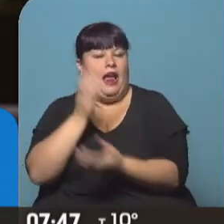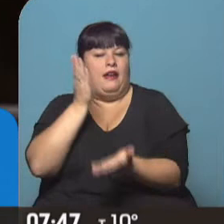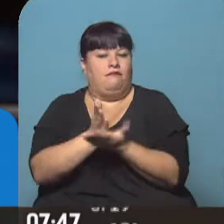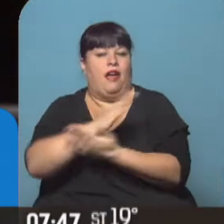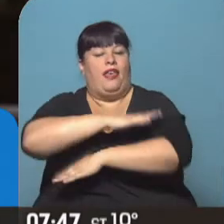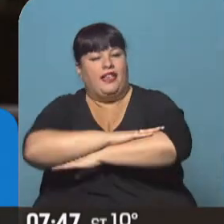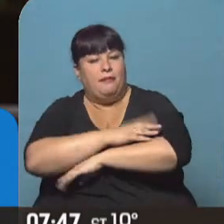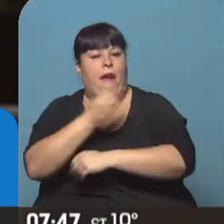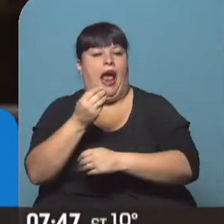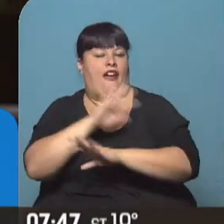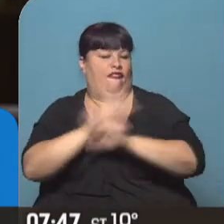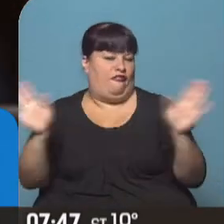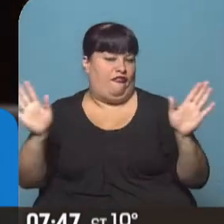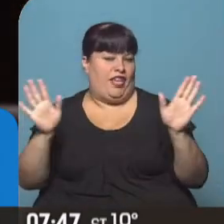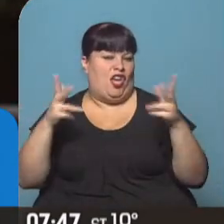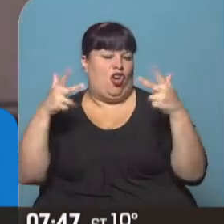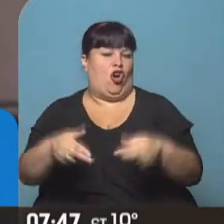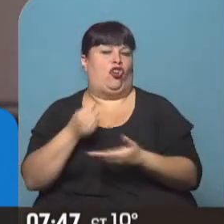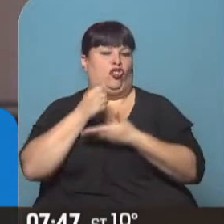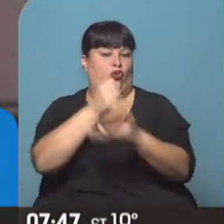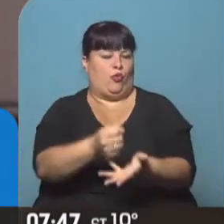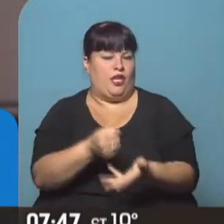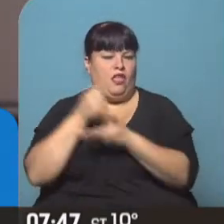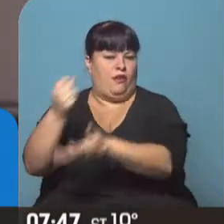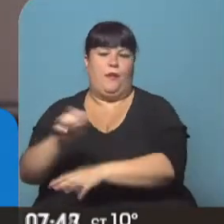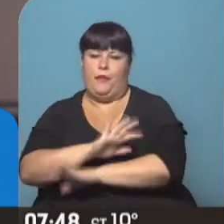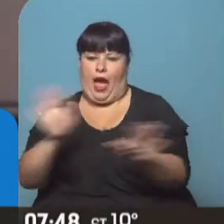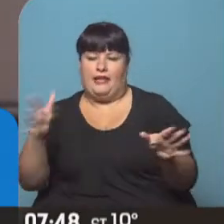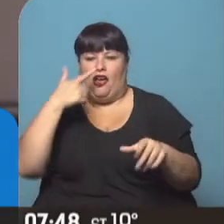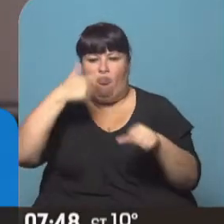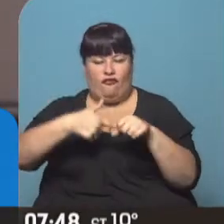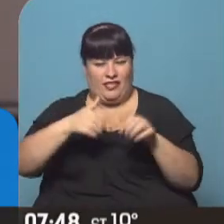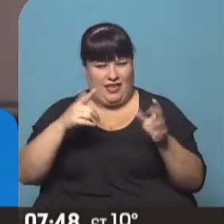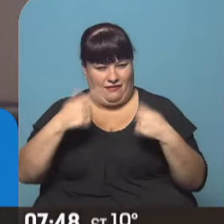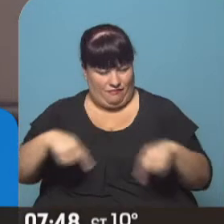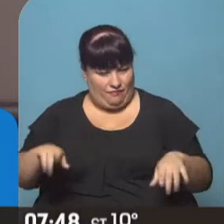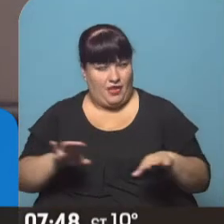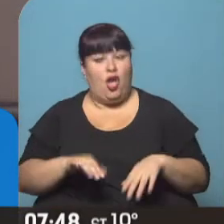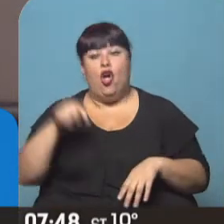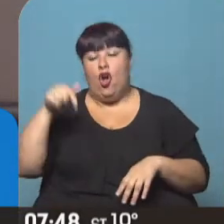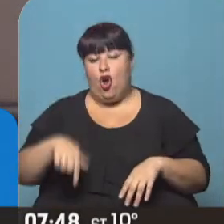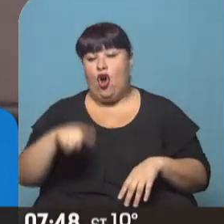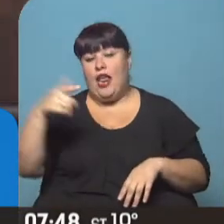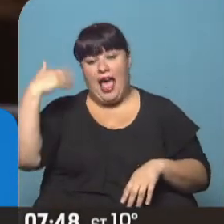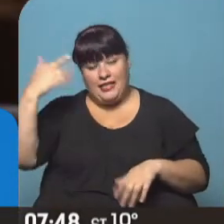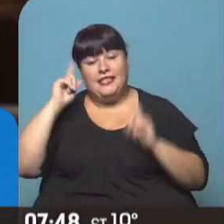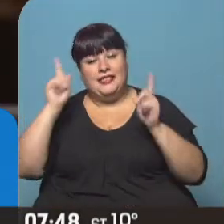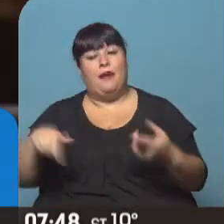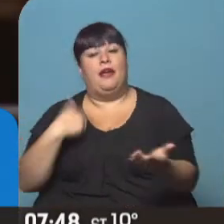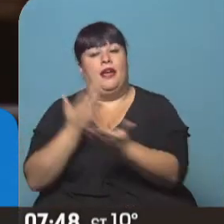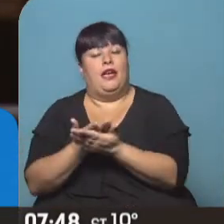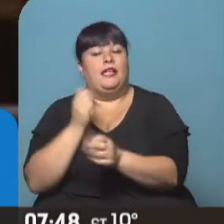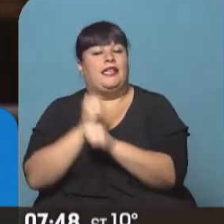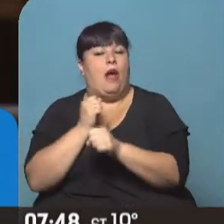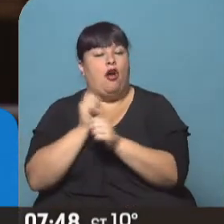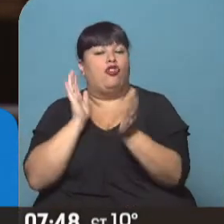para acabar con los subsidios, las subvenciones a los combustibles fósiles. Hoy en el simposio se va a lanzar también un